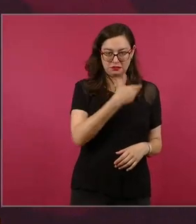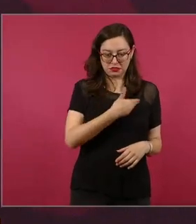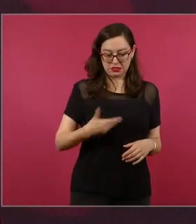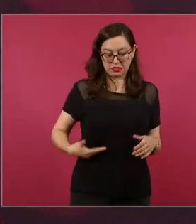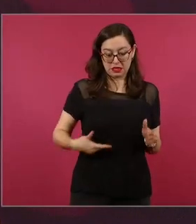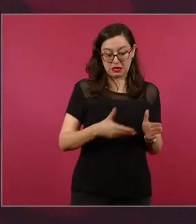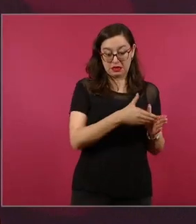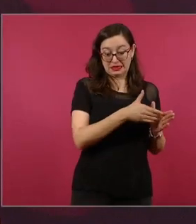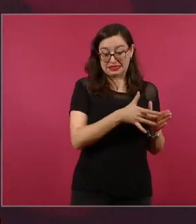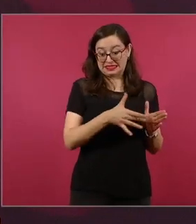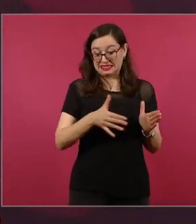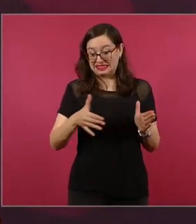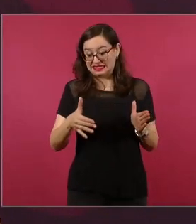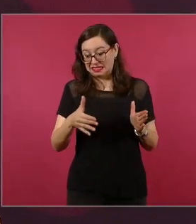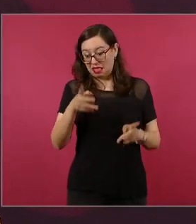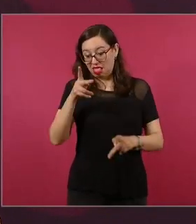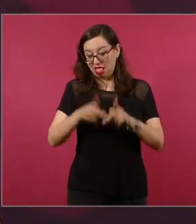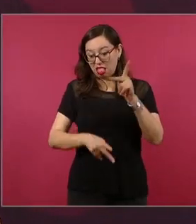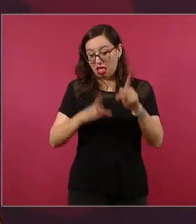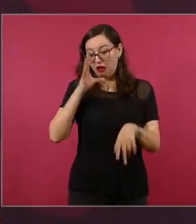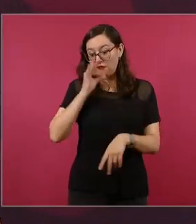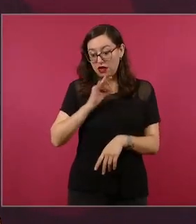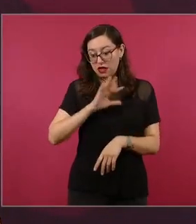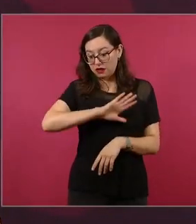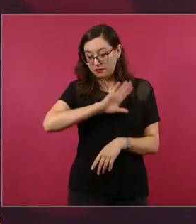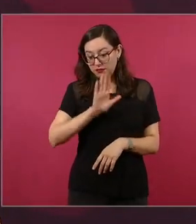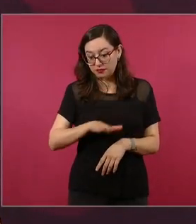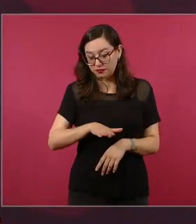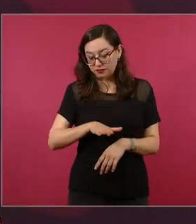vienen nuevas elecciones y lo eligen.